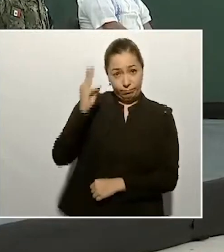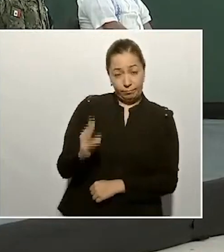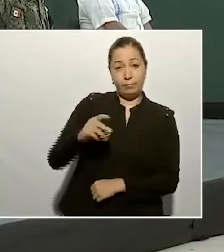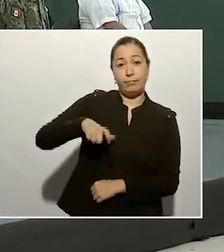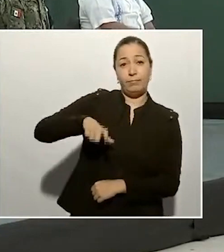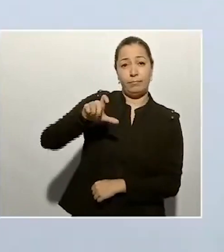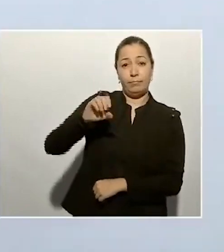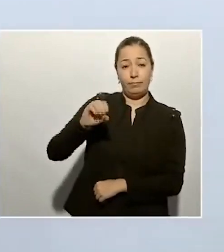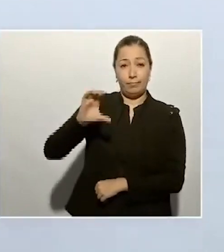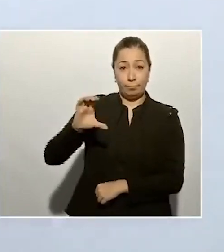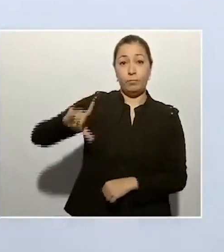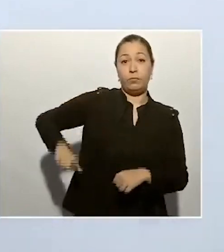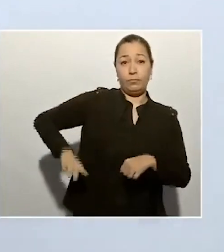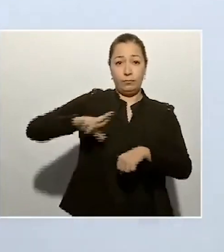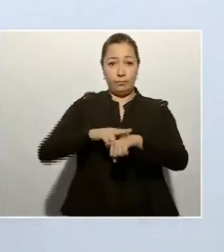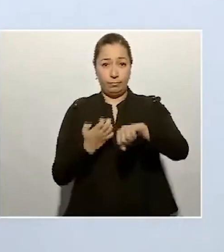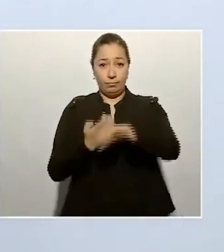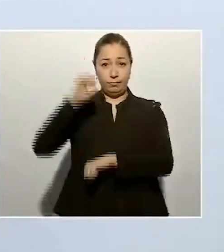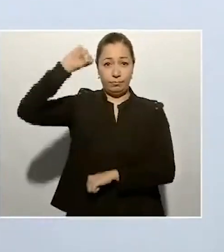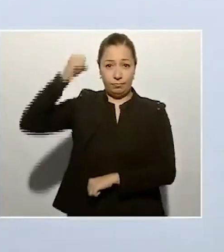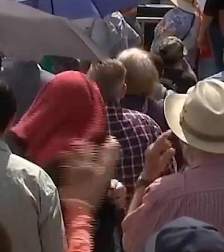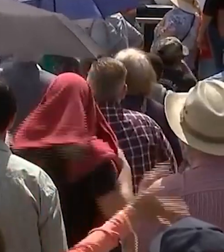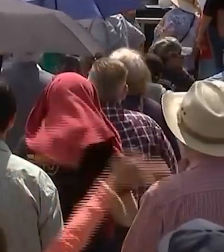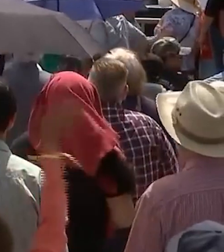Quirino Ordaz, de Sinaloa, lo nombró embajador en